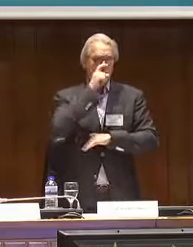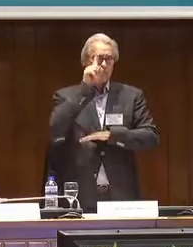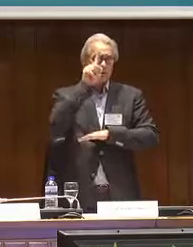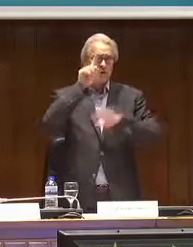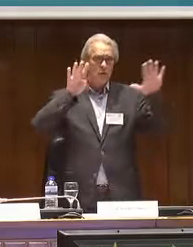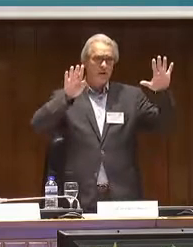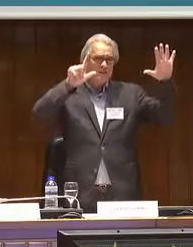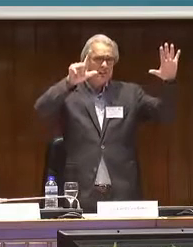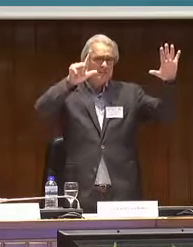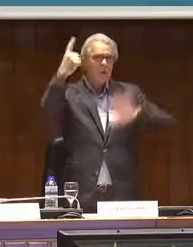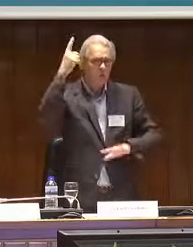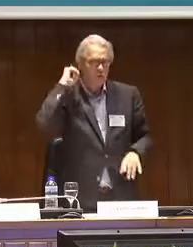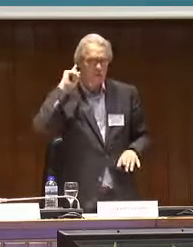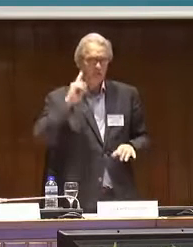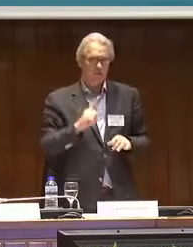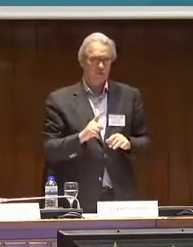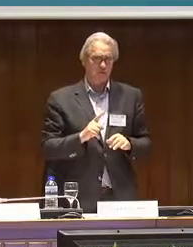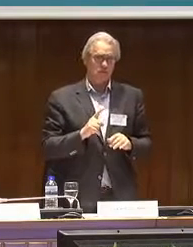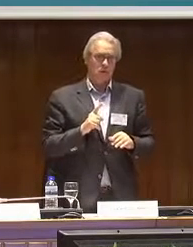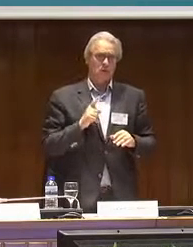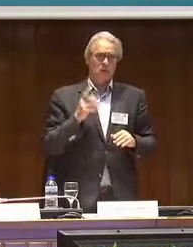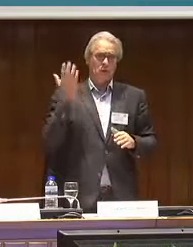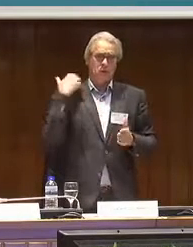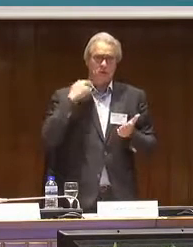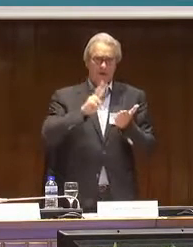accedí a la universidad en el año 1961,